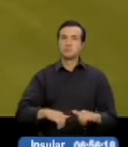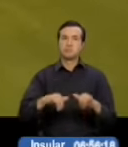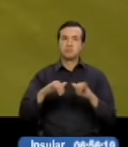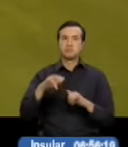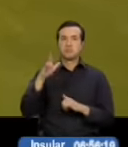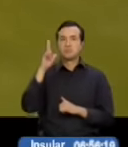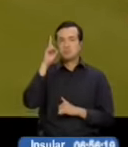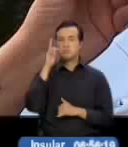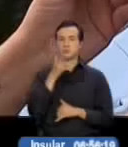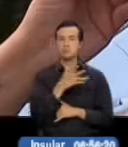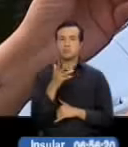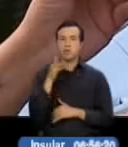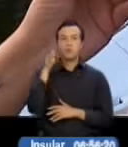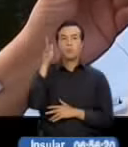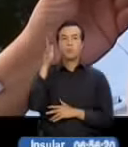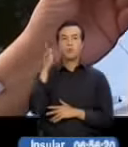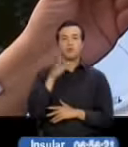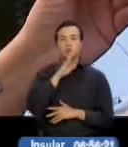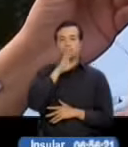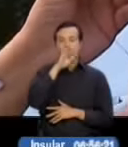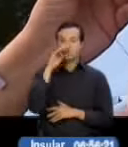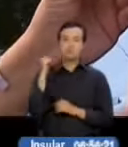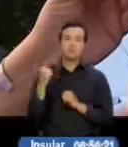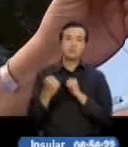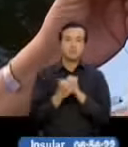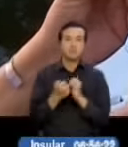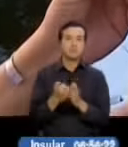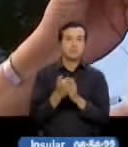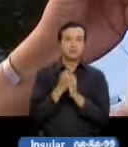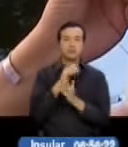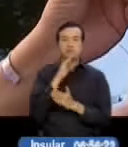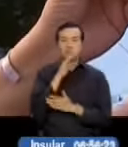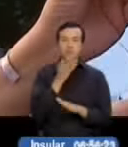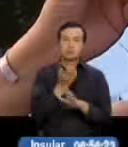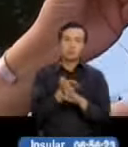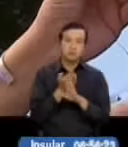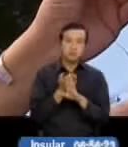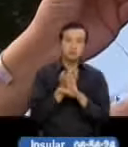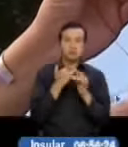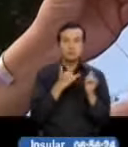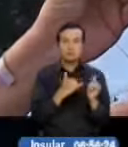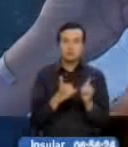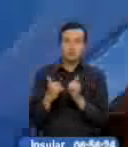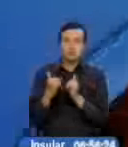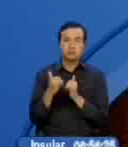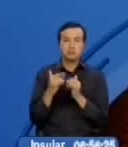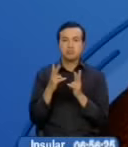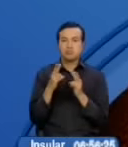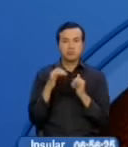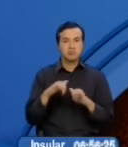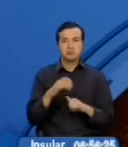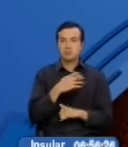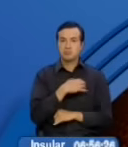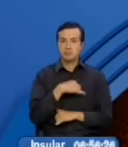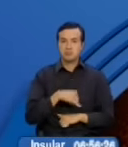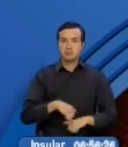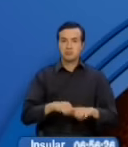que el profe no va a cambiar su forma de proponer los partidos. Creo que va a ser el mismo Barcelona de siempre.